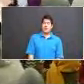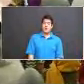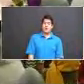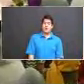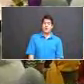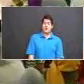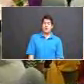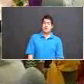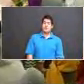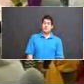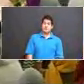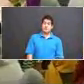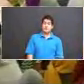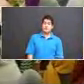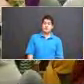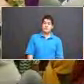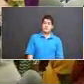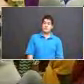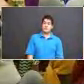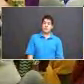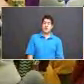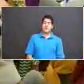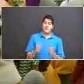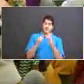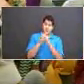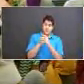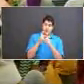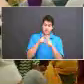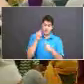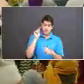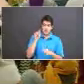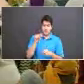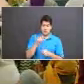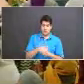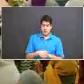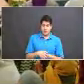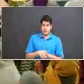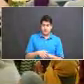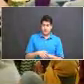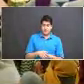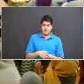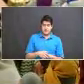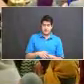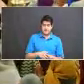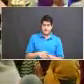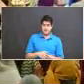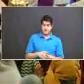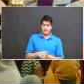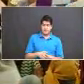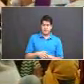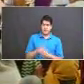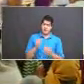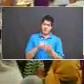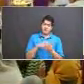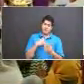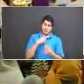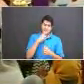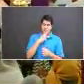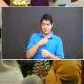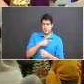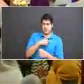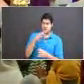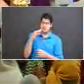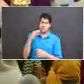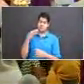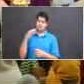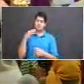Pueden venir al frente, por favor, vamos a orar por ellos. Le pido a mis hermanos pastores que me echen una manita, si fueran